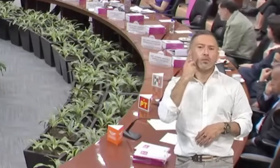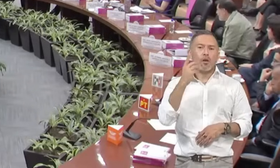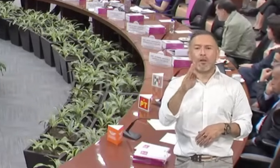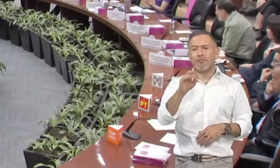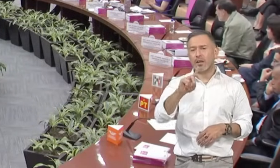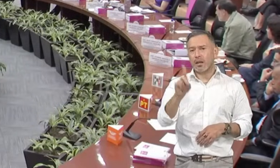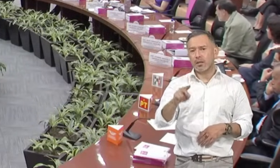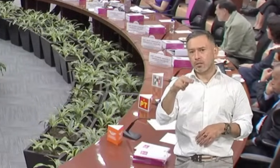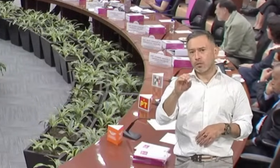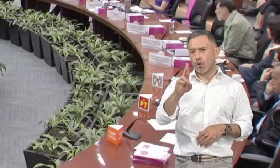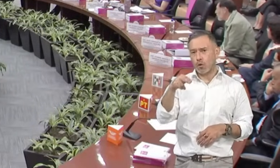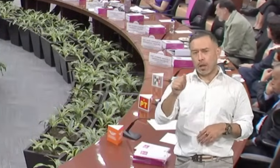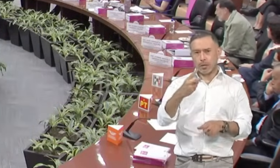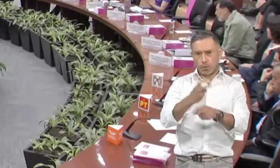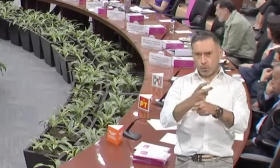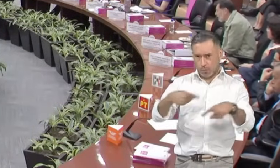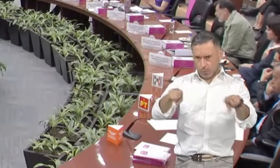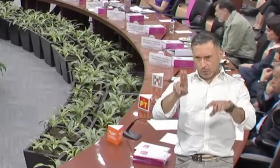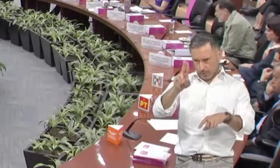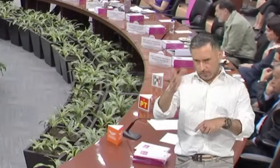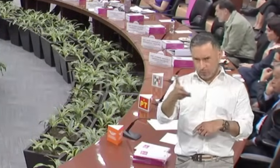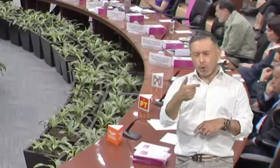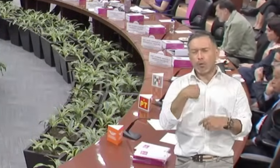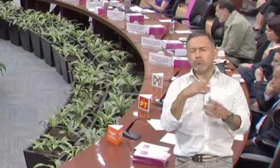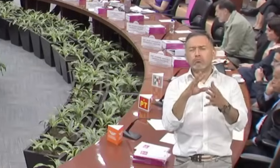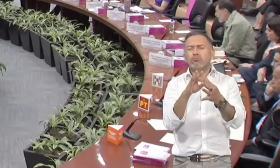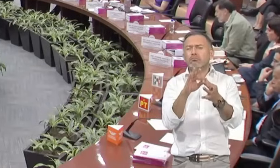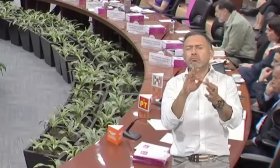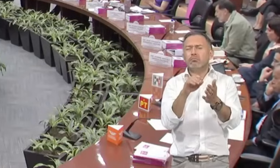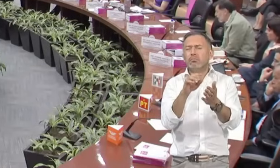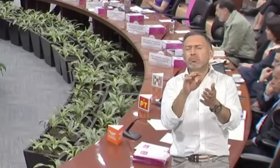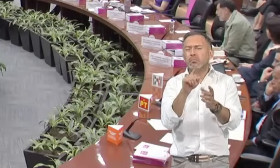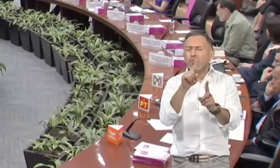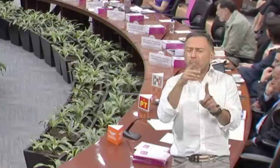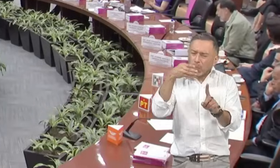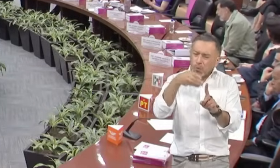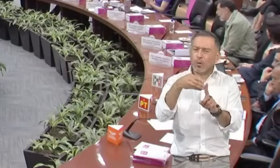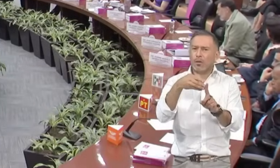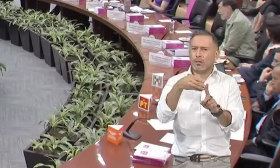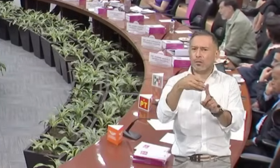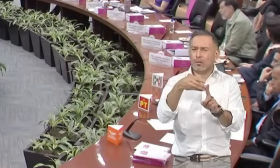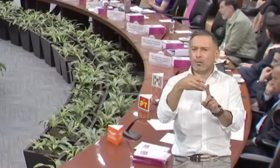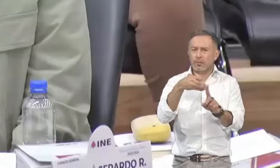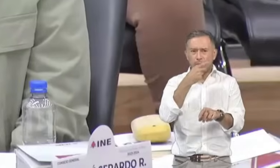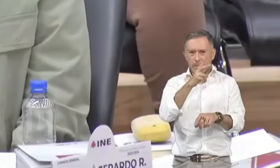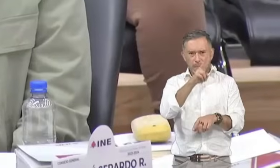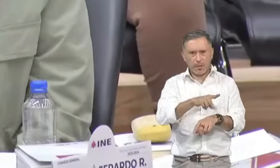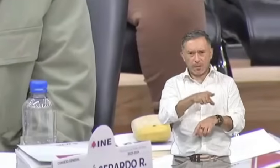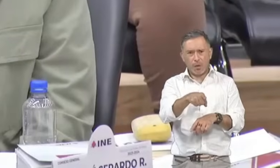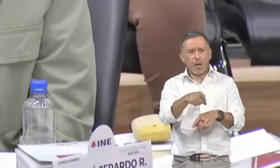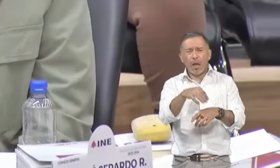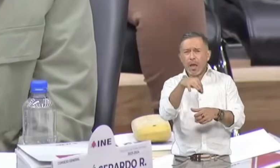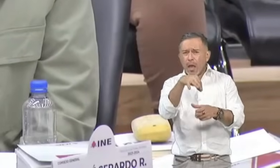Noroña, en segunda ronda. Muy puntual. Yo nada más para decir que no hay ni habrá ninguna elección